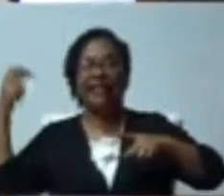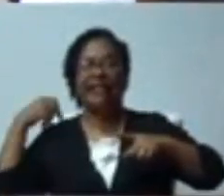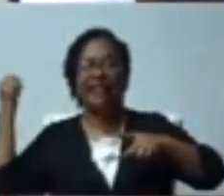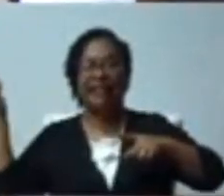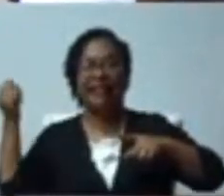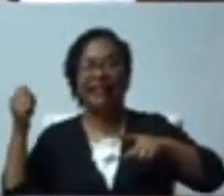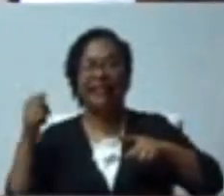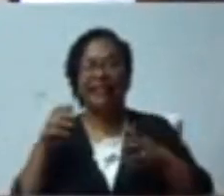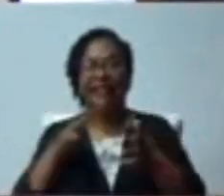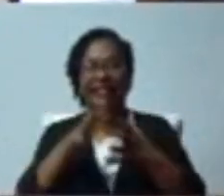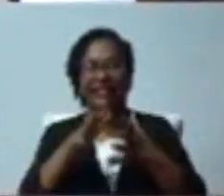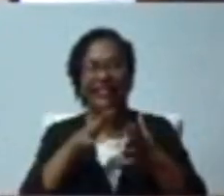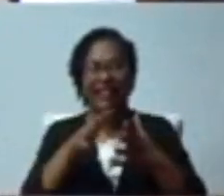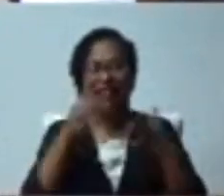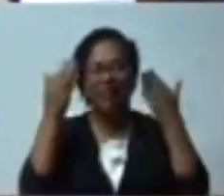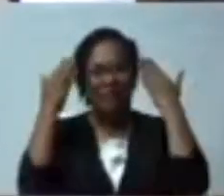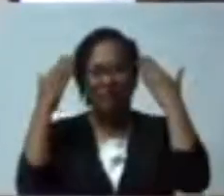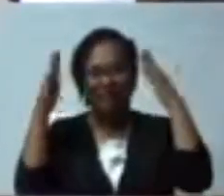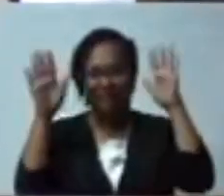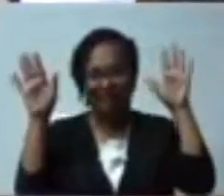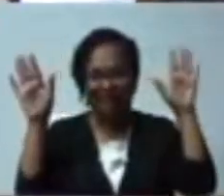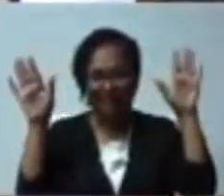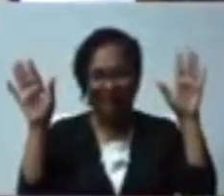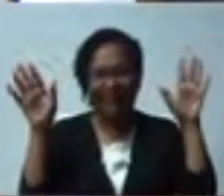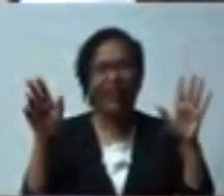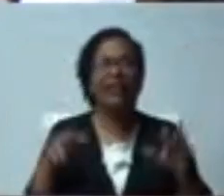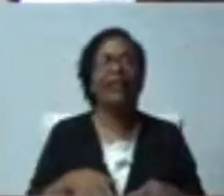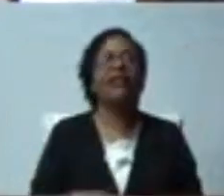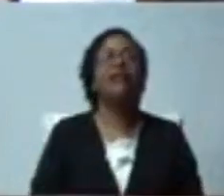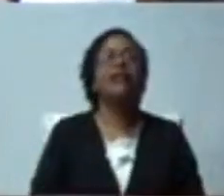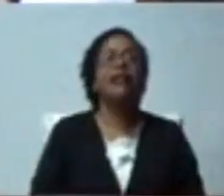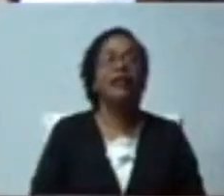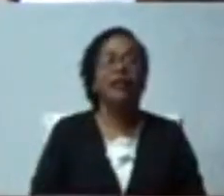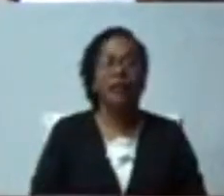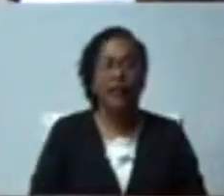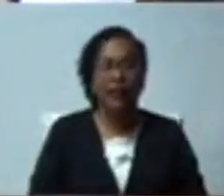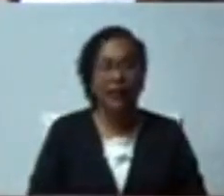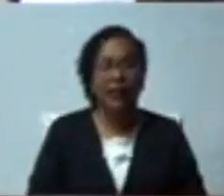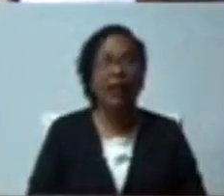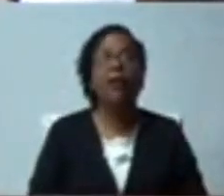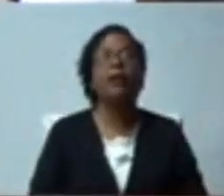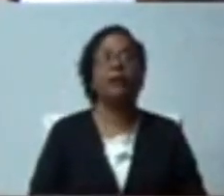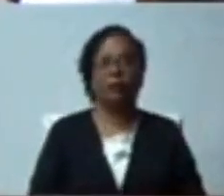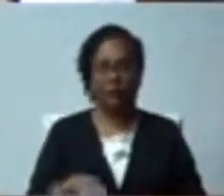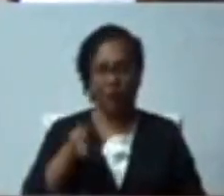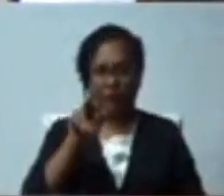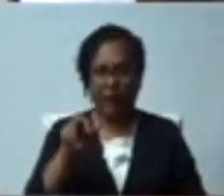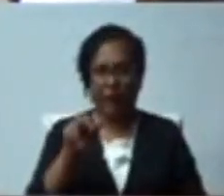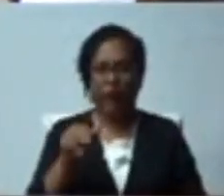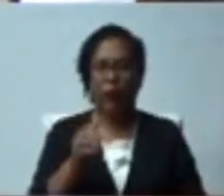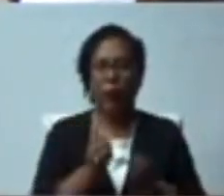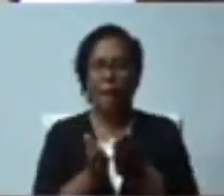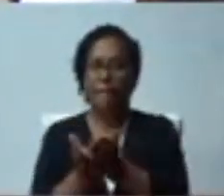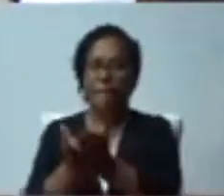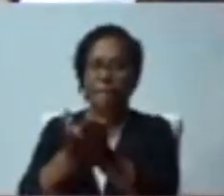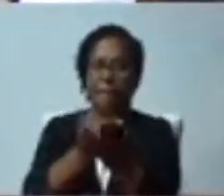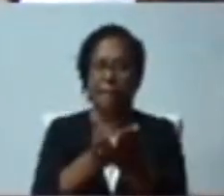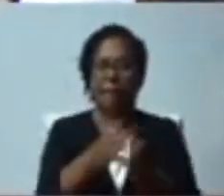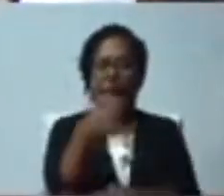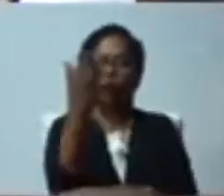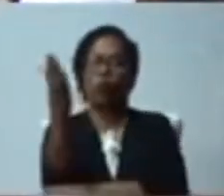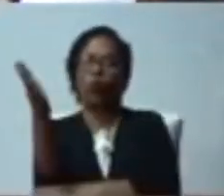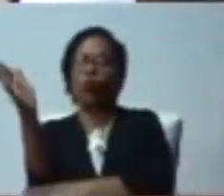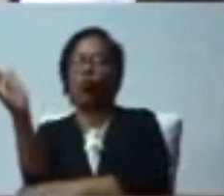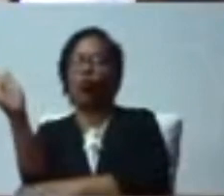mí porque no conozco, no domino bien la materia. Pero en los veleros, así es, ¿verdad, Priscila?